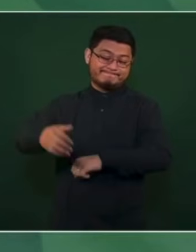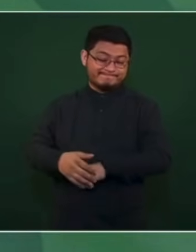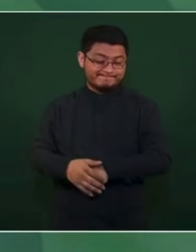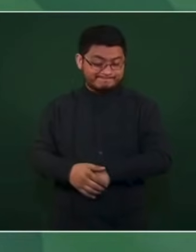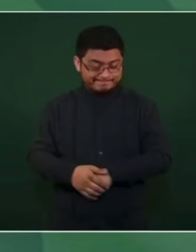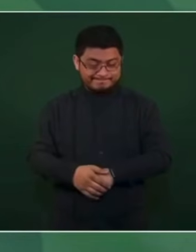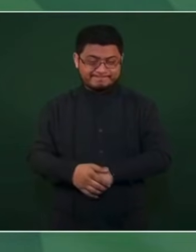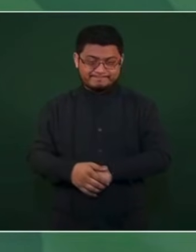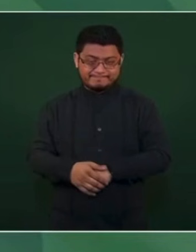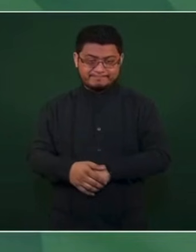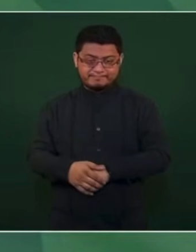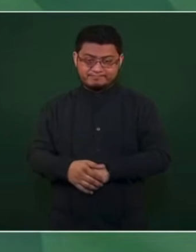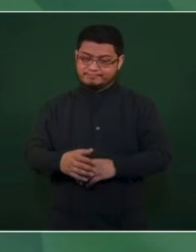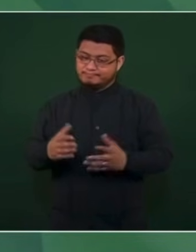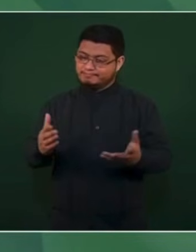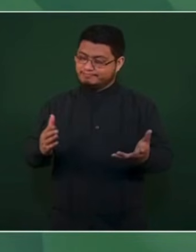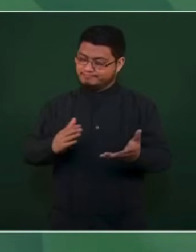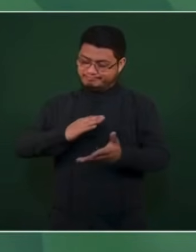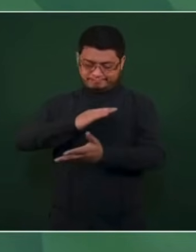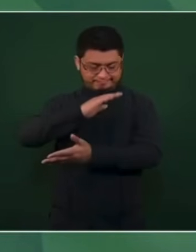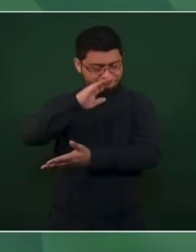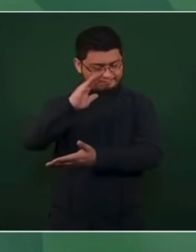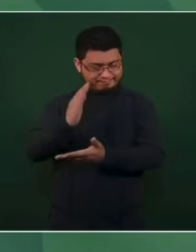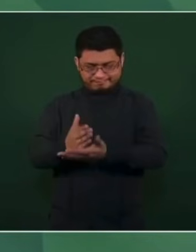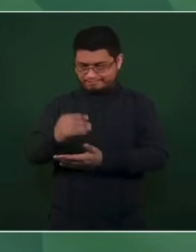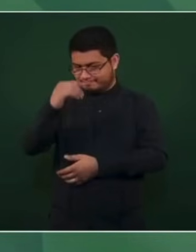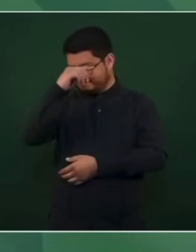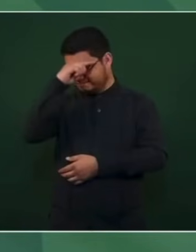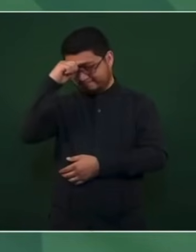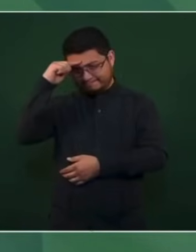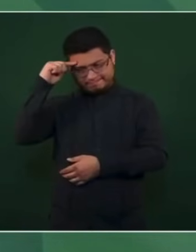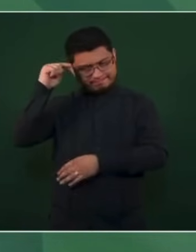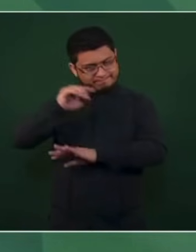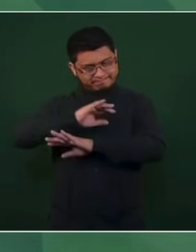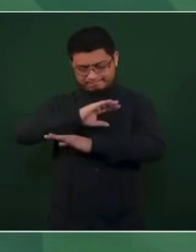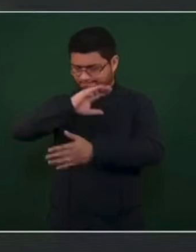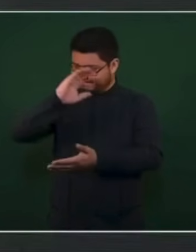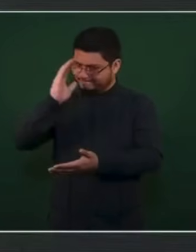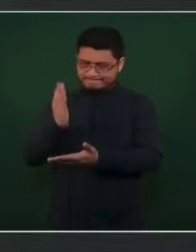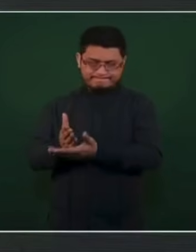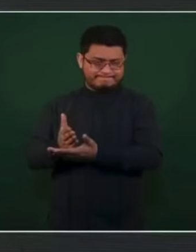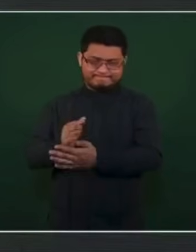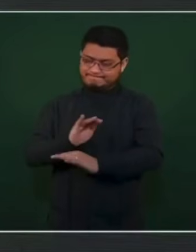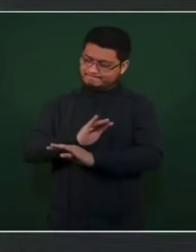Entonces, ya basta de que solo